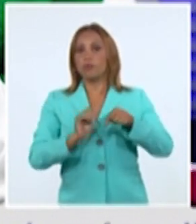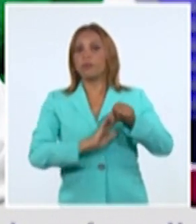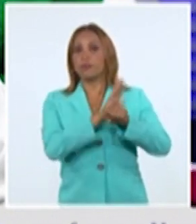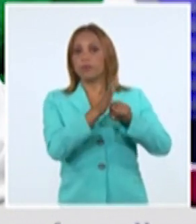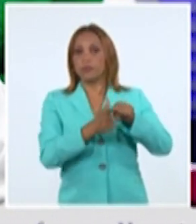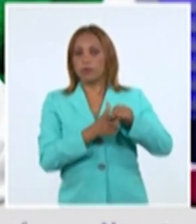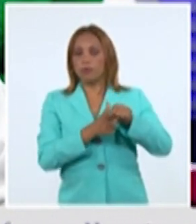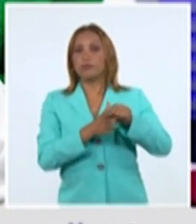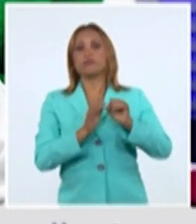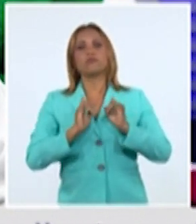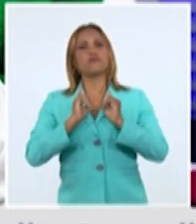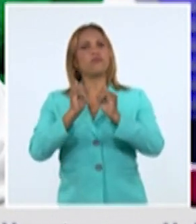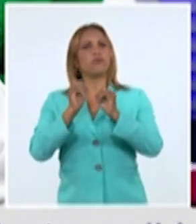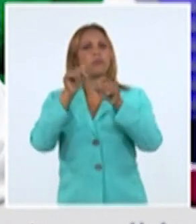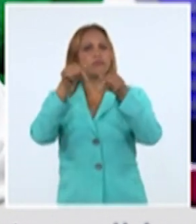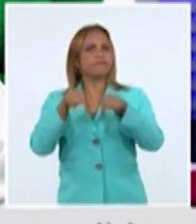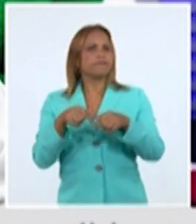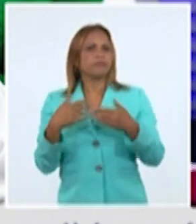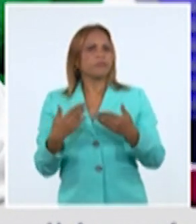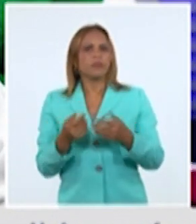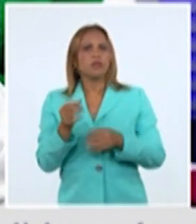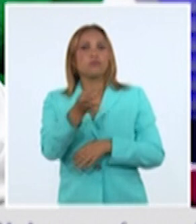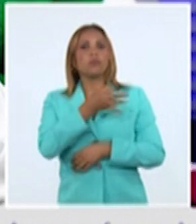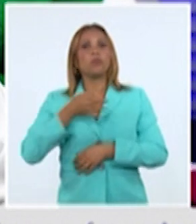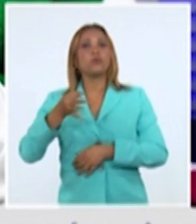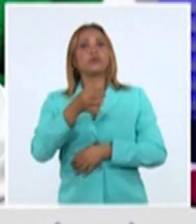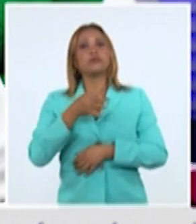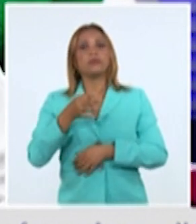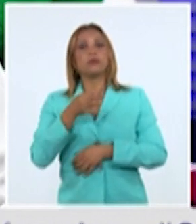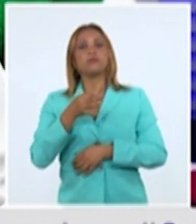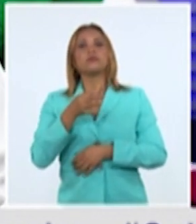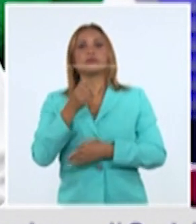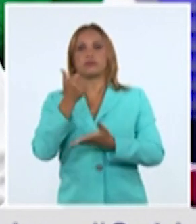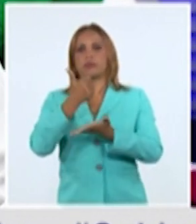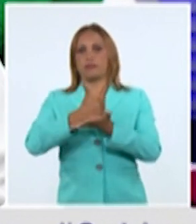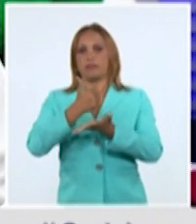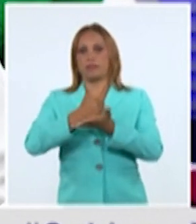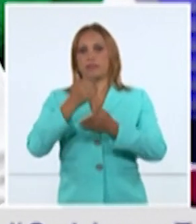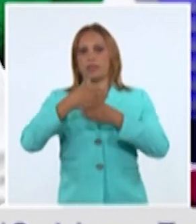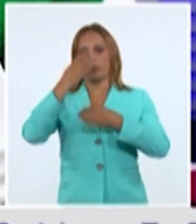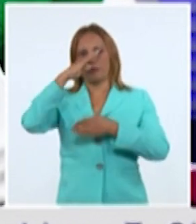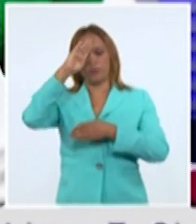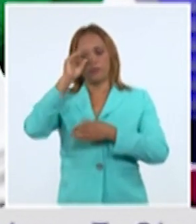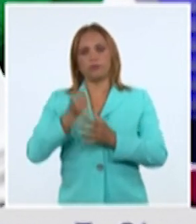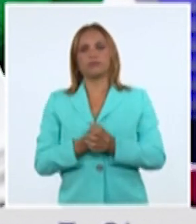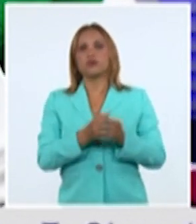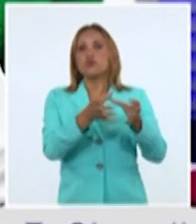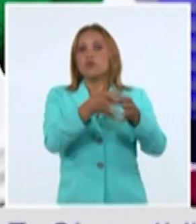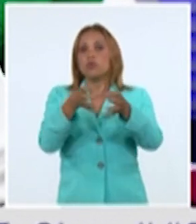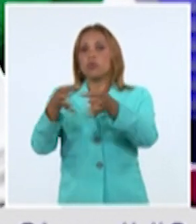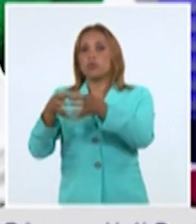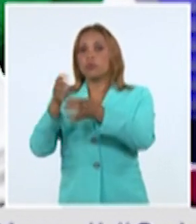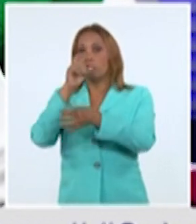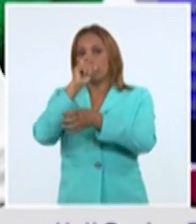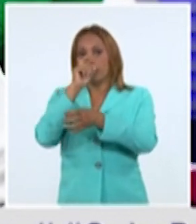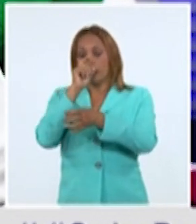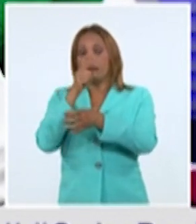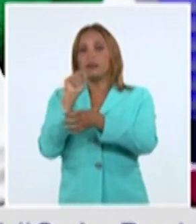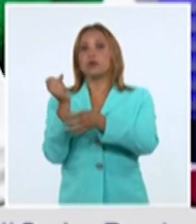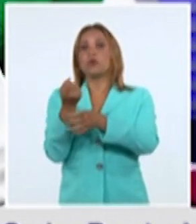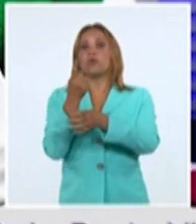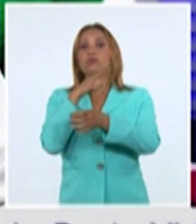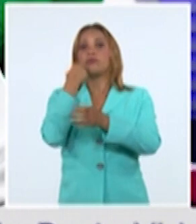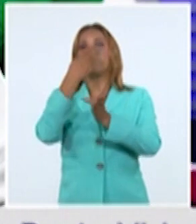e informamos hoy del municipio de Santiago de Cuba. Por grupos de edades, un fallecido